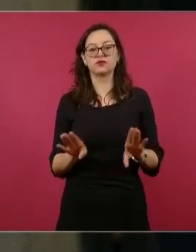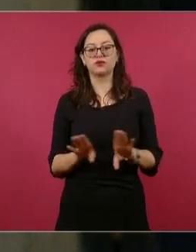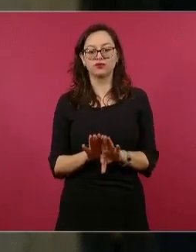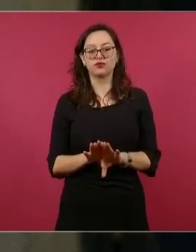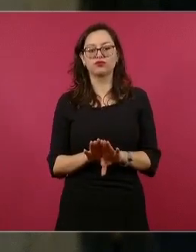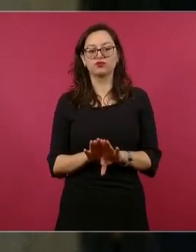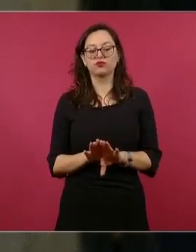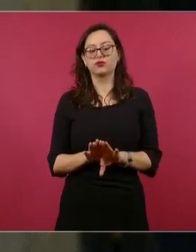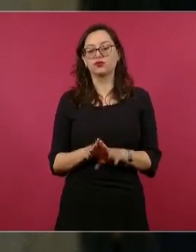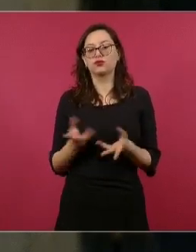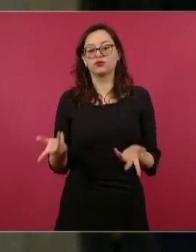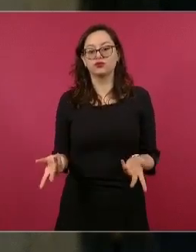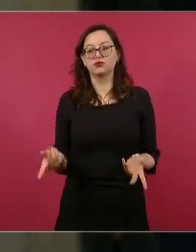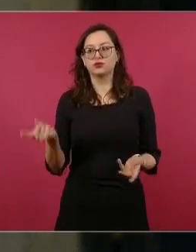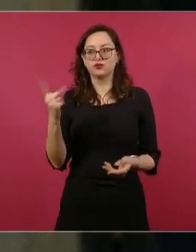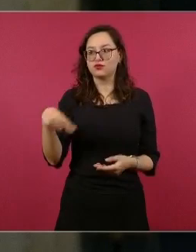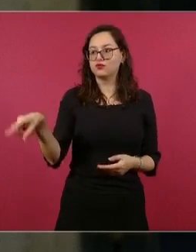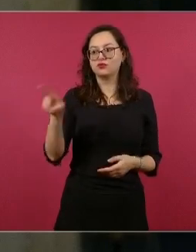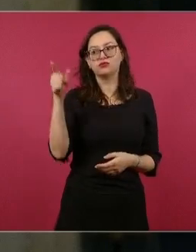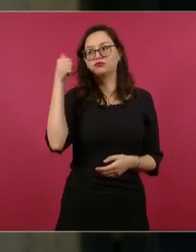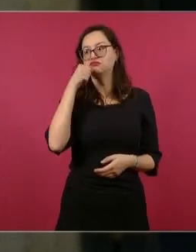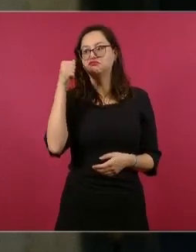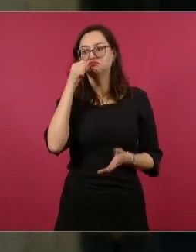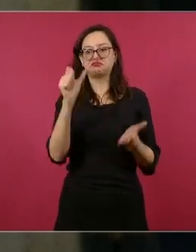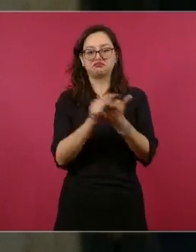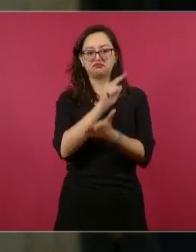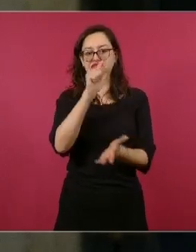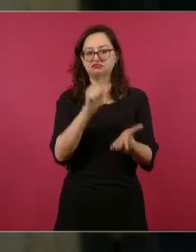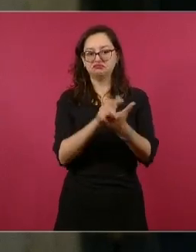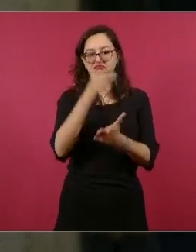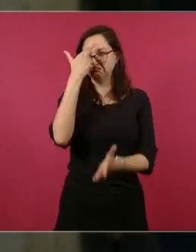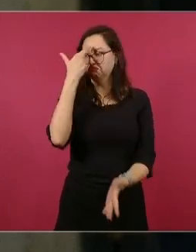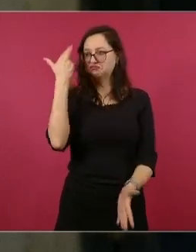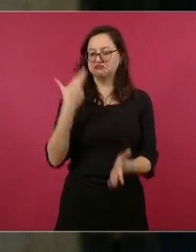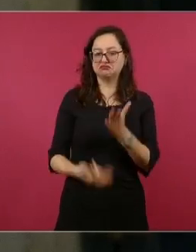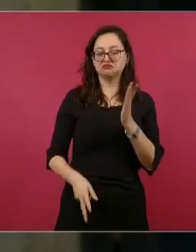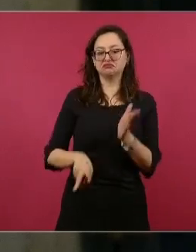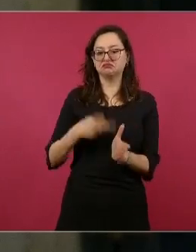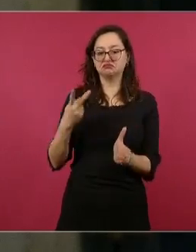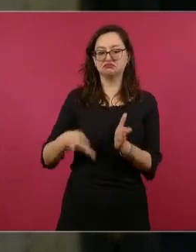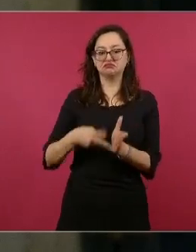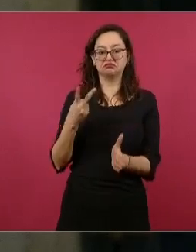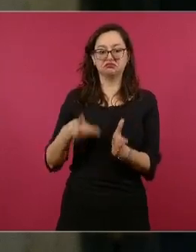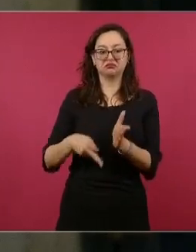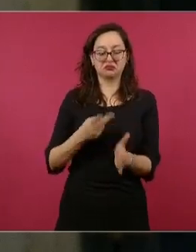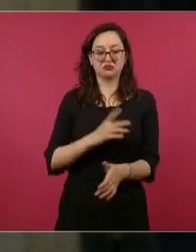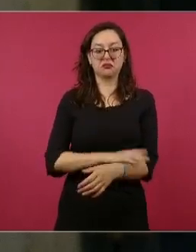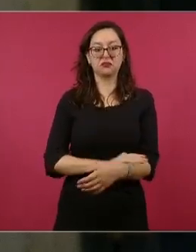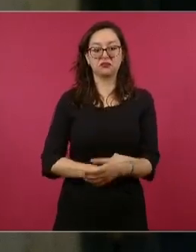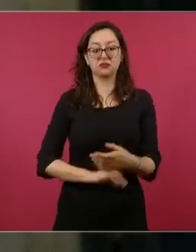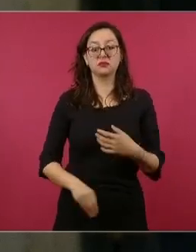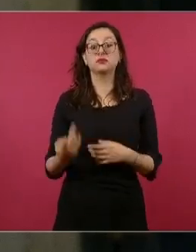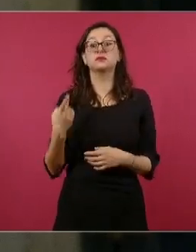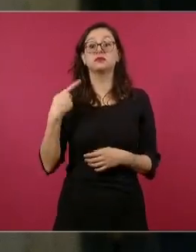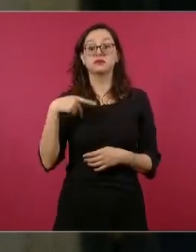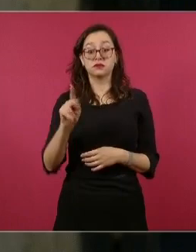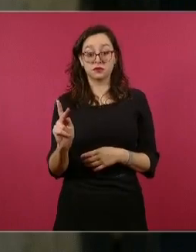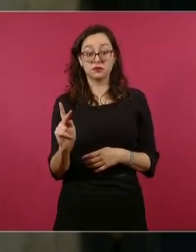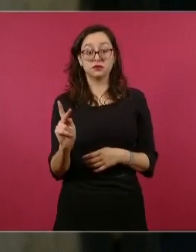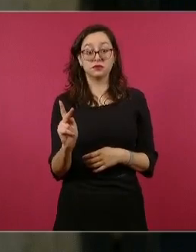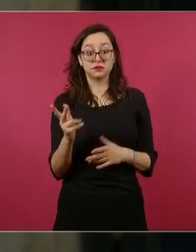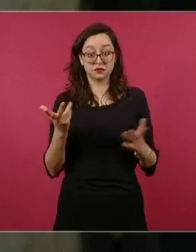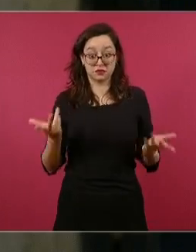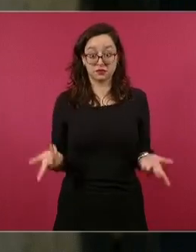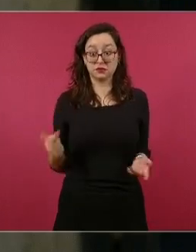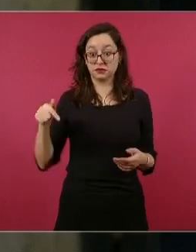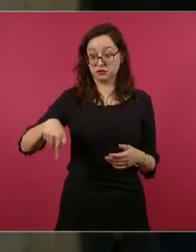viviendo en la irregularidad y le apuestan a eso, pero aquí el día de mañana y que quede asentado y qué bueno que